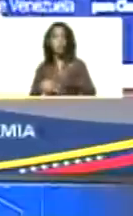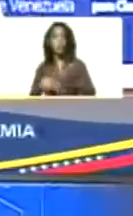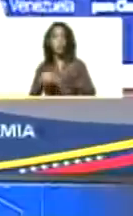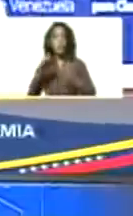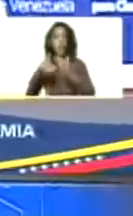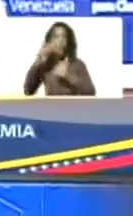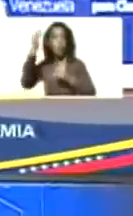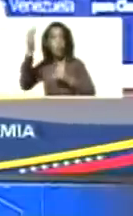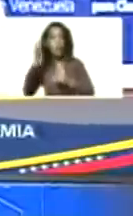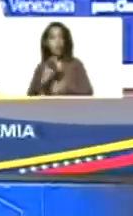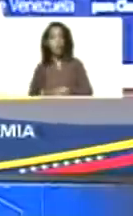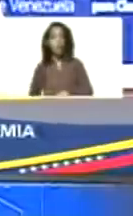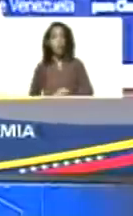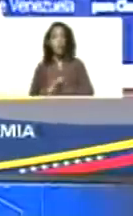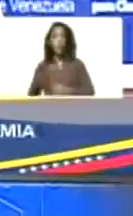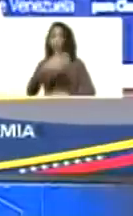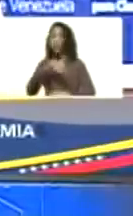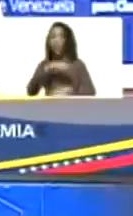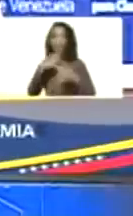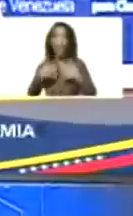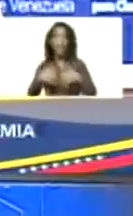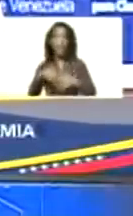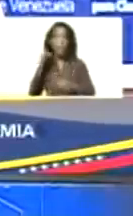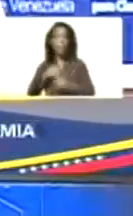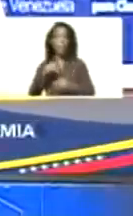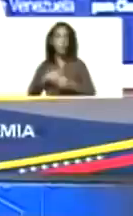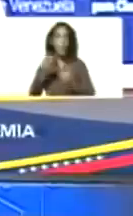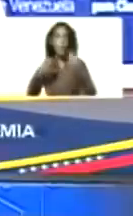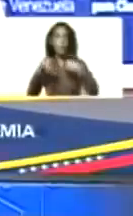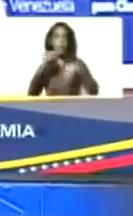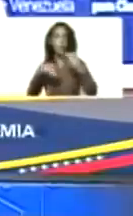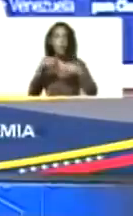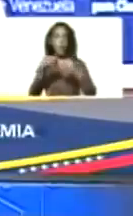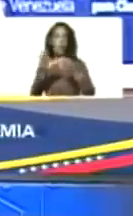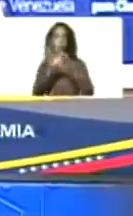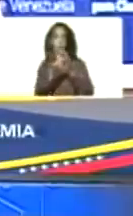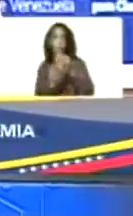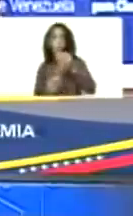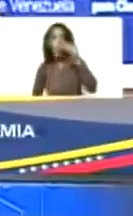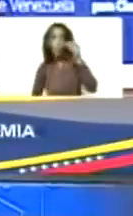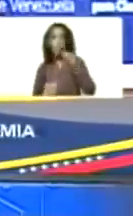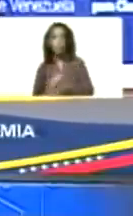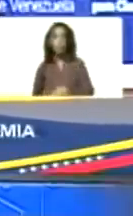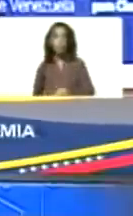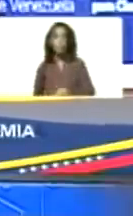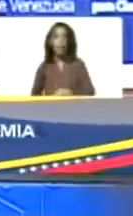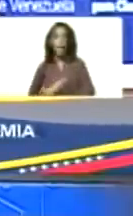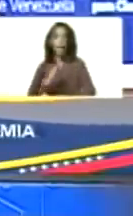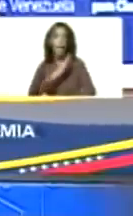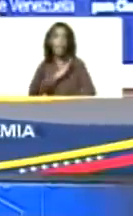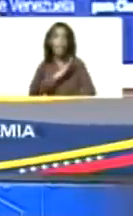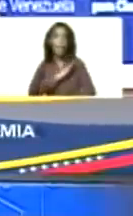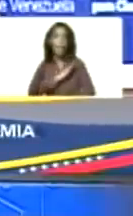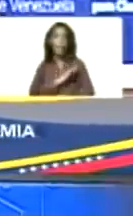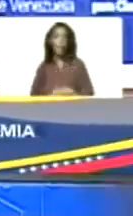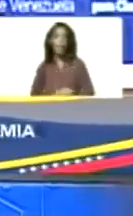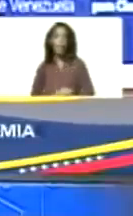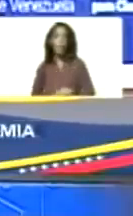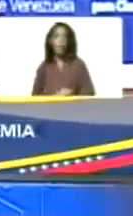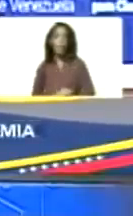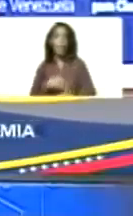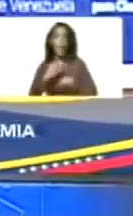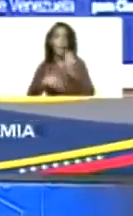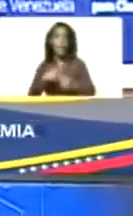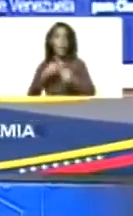exterior, toda la industria petrolera, la petroquímica, la refinación, han tenido que apelar a la